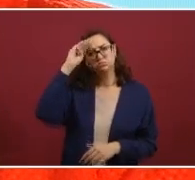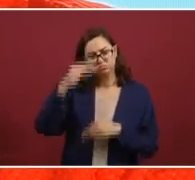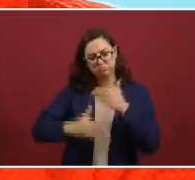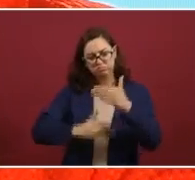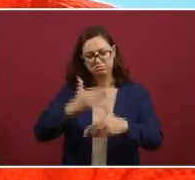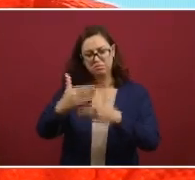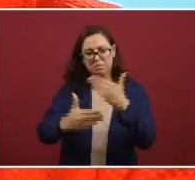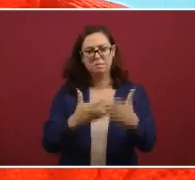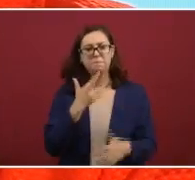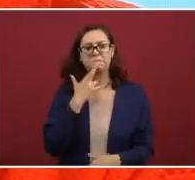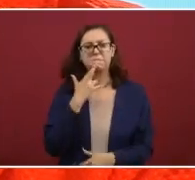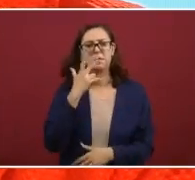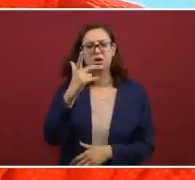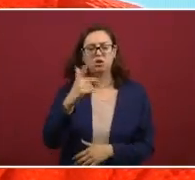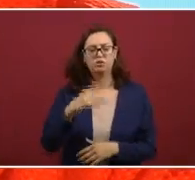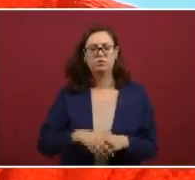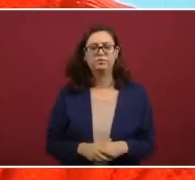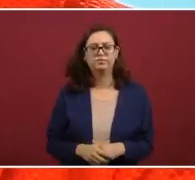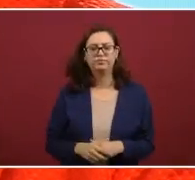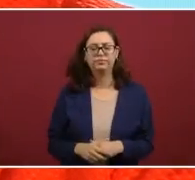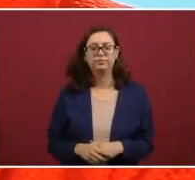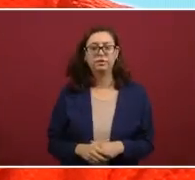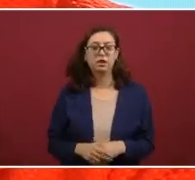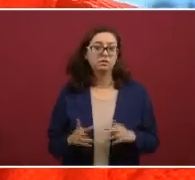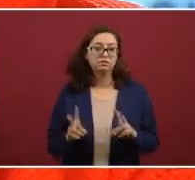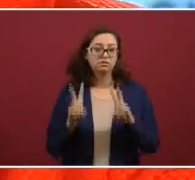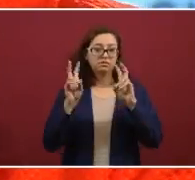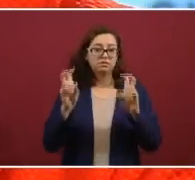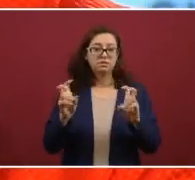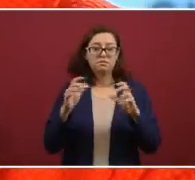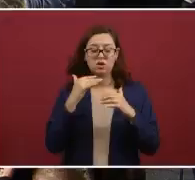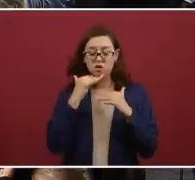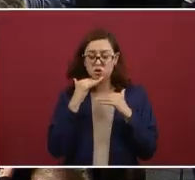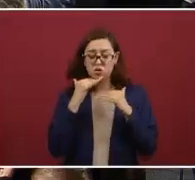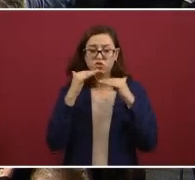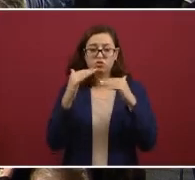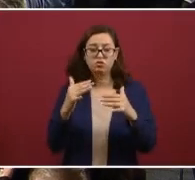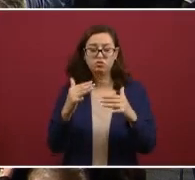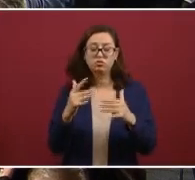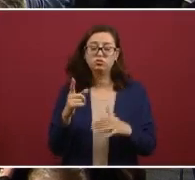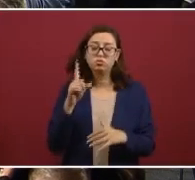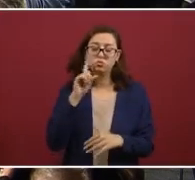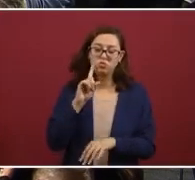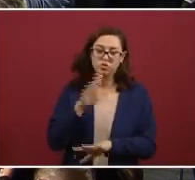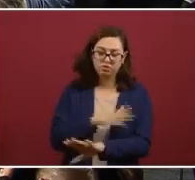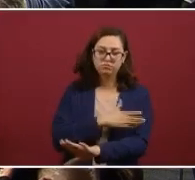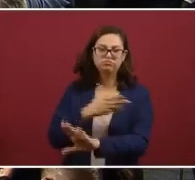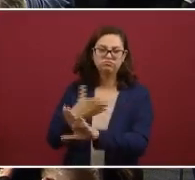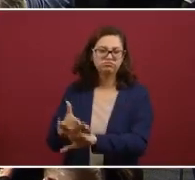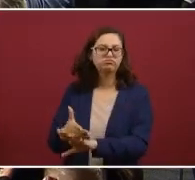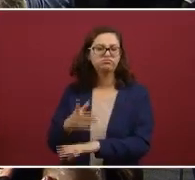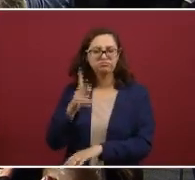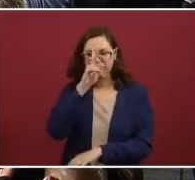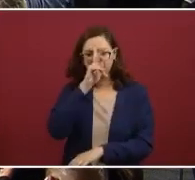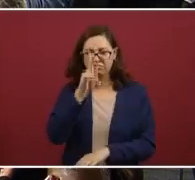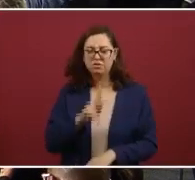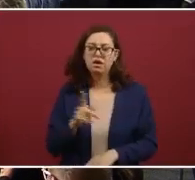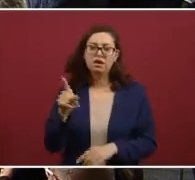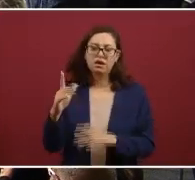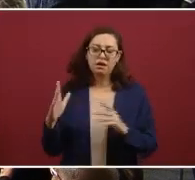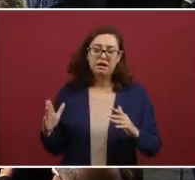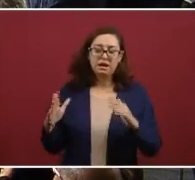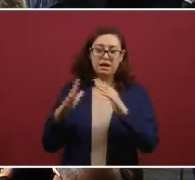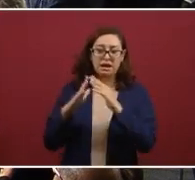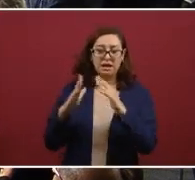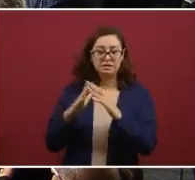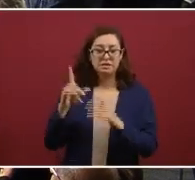corrupción afecta la vida de las mujeres directamente. De cada 3 pesos que ingresan en los hogares más pobres del país, liderados